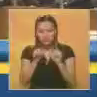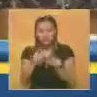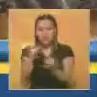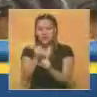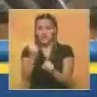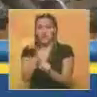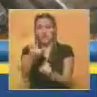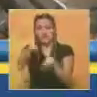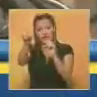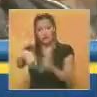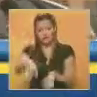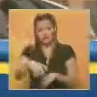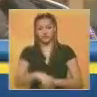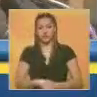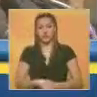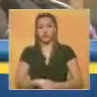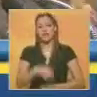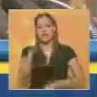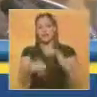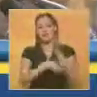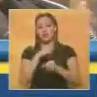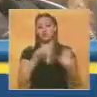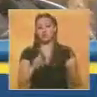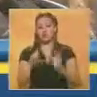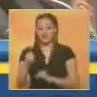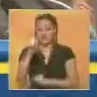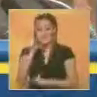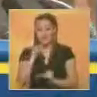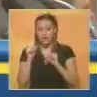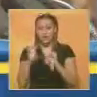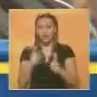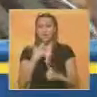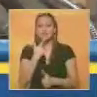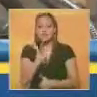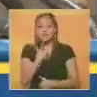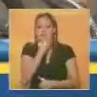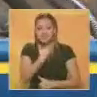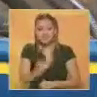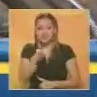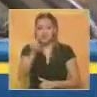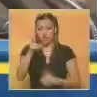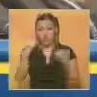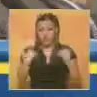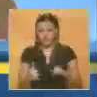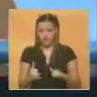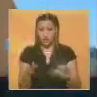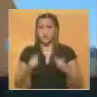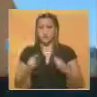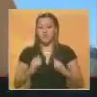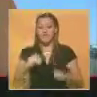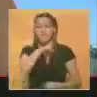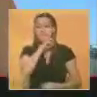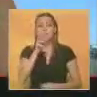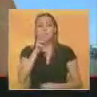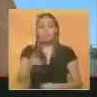funciones debe renunciar Zavala de 60 años informó a principios de diciembre que tenía dos hijos que viven con su madre en otro